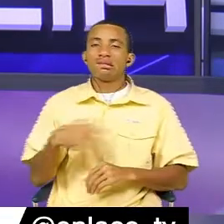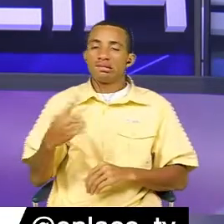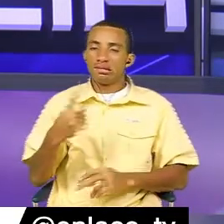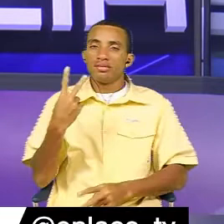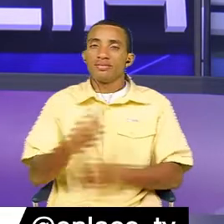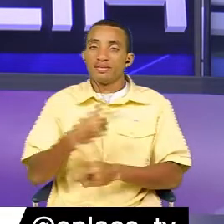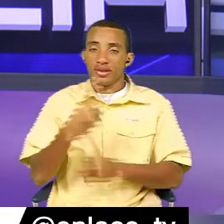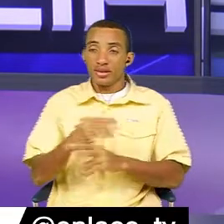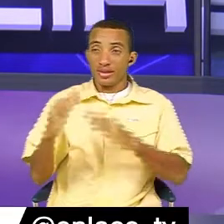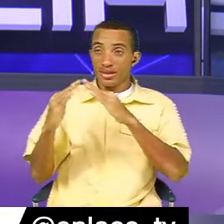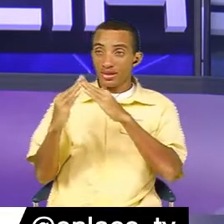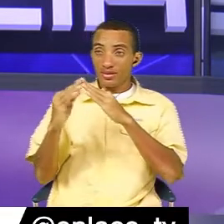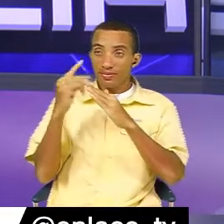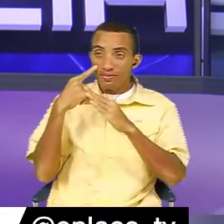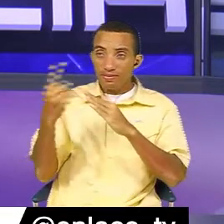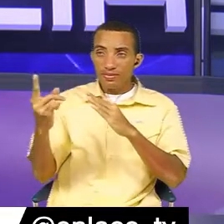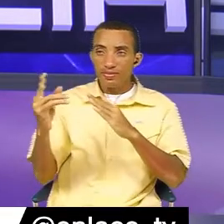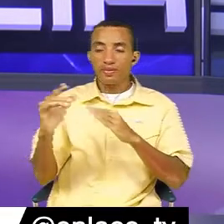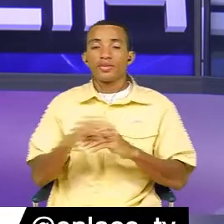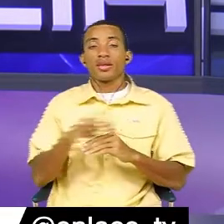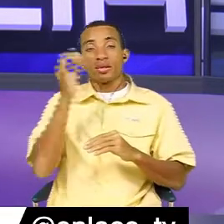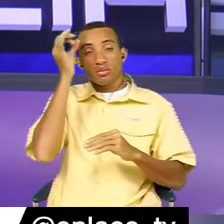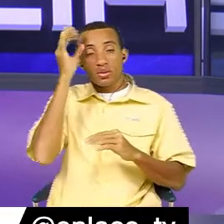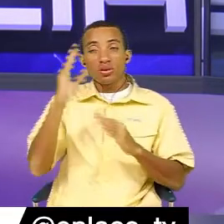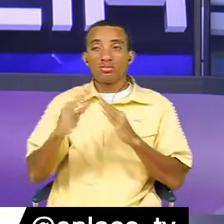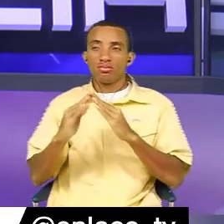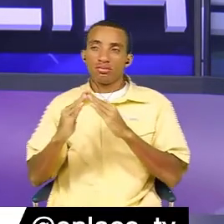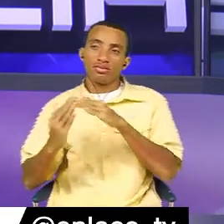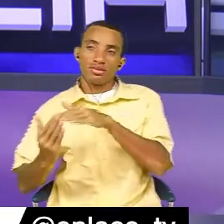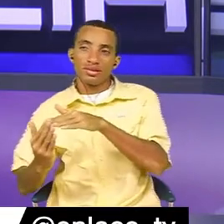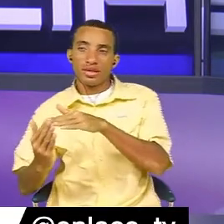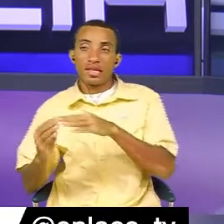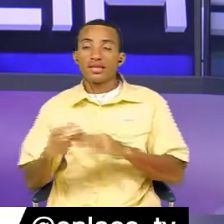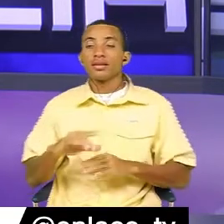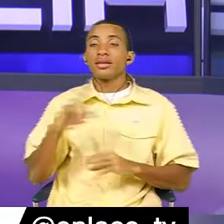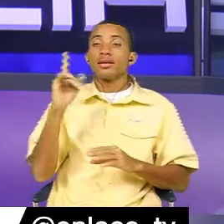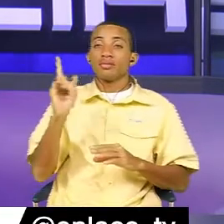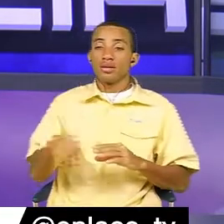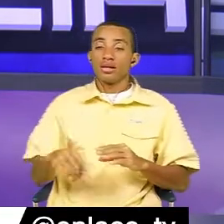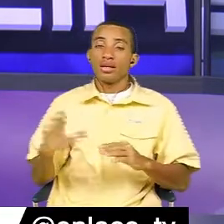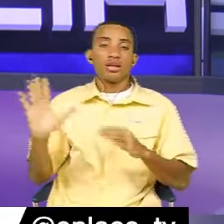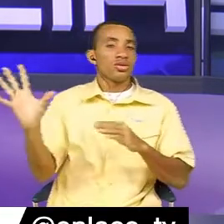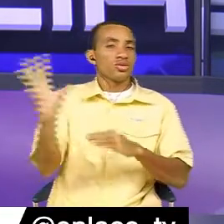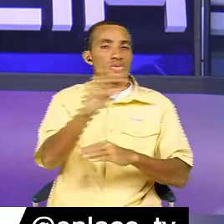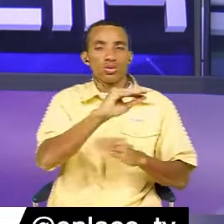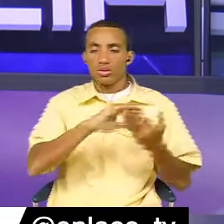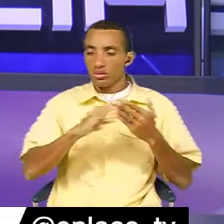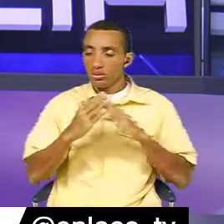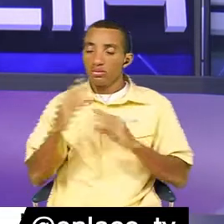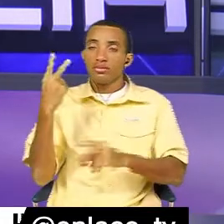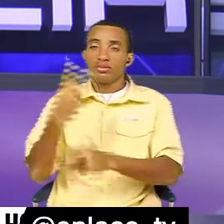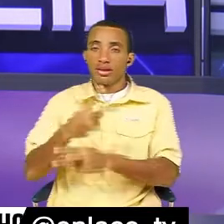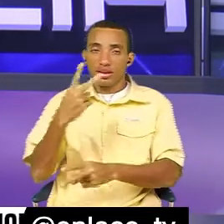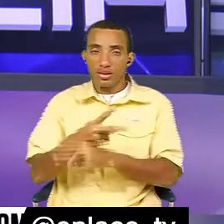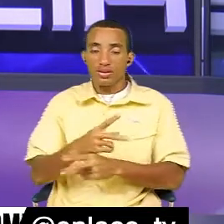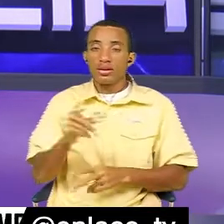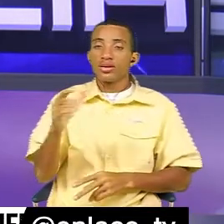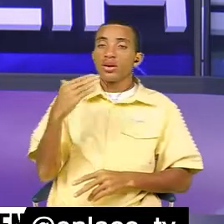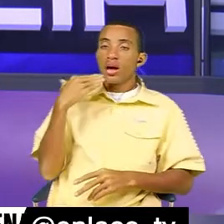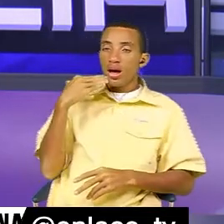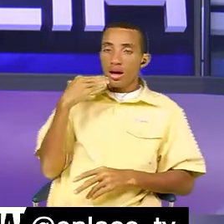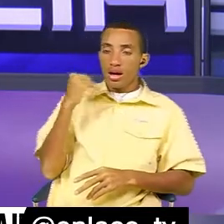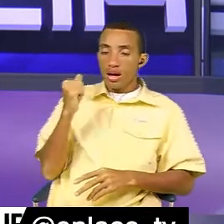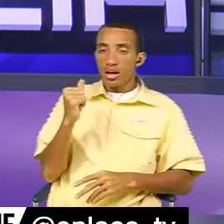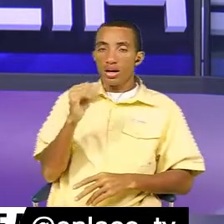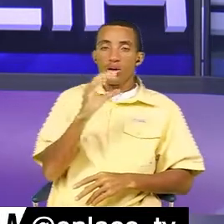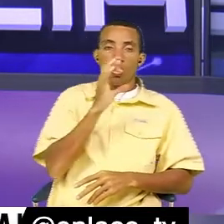que ustedes vieron en las imágenes, que está a punto de derrumbarse y que no solamente pone en riesgo a la comunidad, sino la vida de los adultos mayores que se encuentran en la